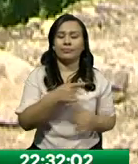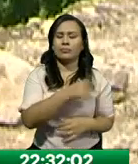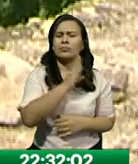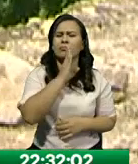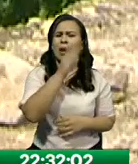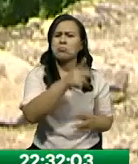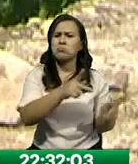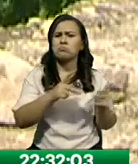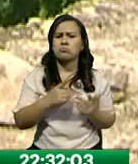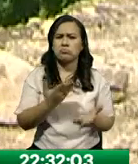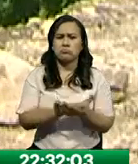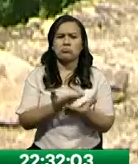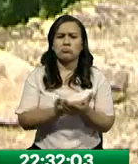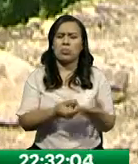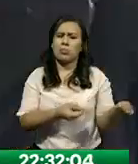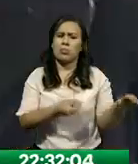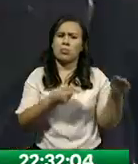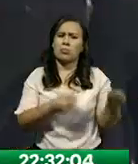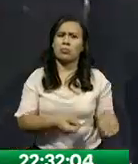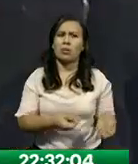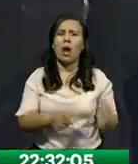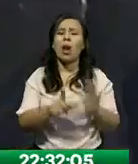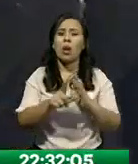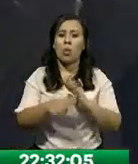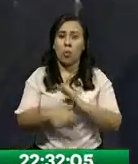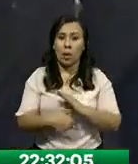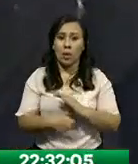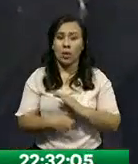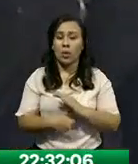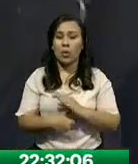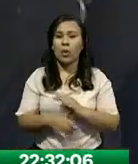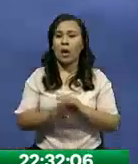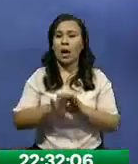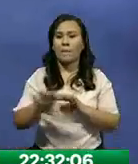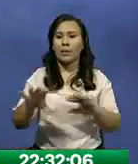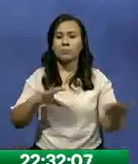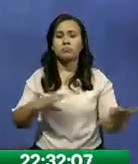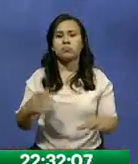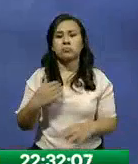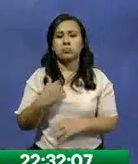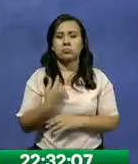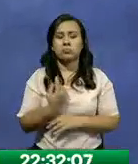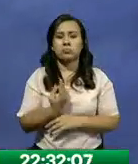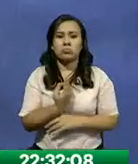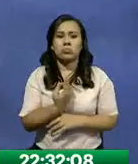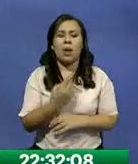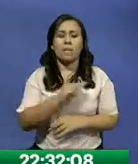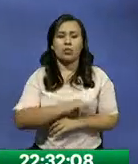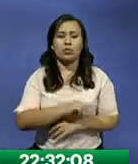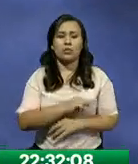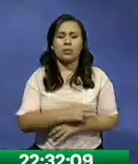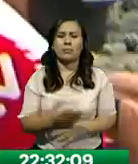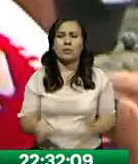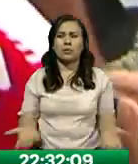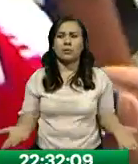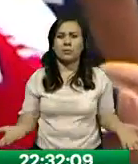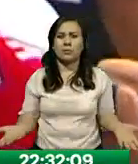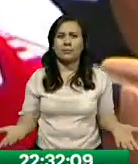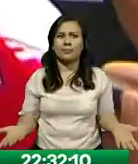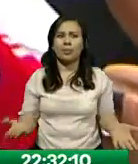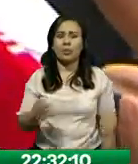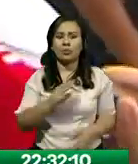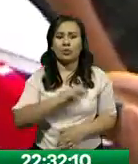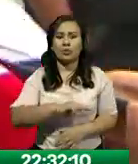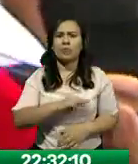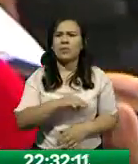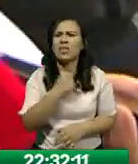contaron con una documentación completa y que luego de una iniciativa propia pasaron a manos municipales. Y el municipio nos ha dado